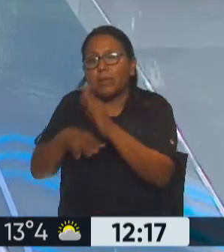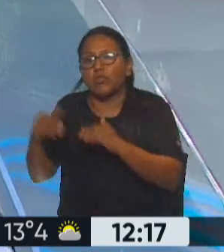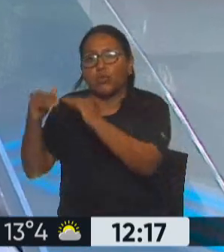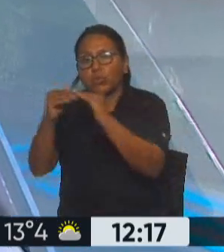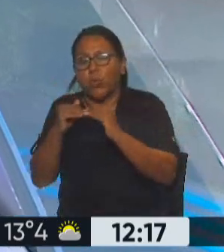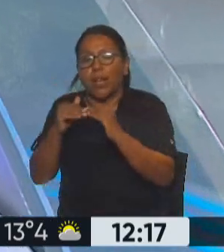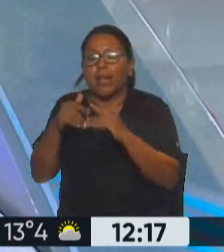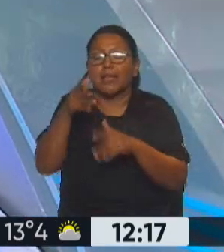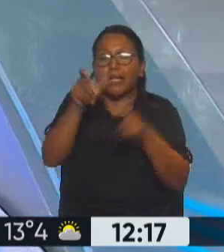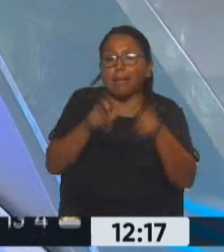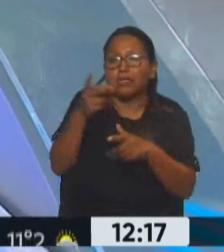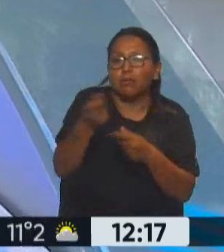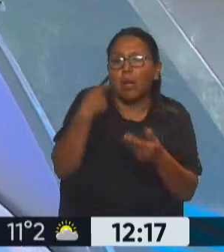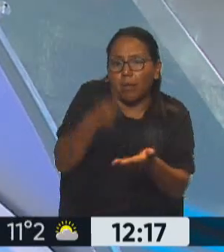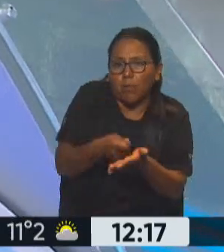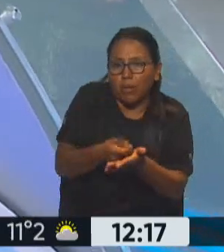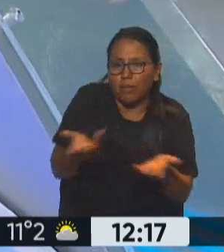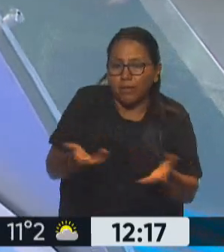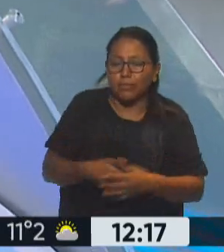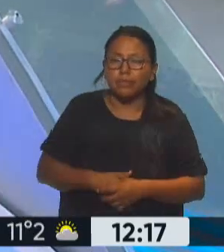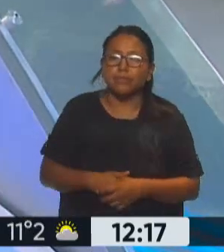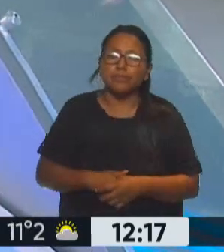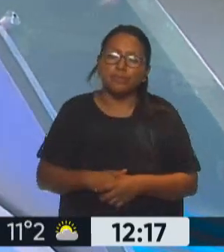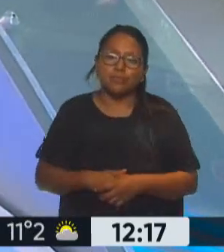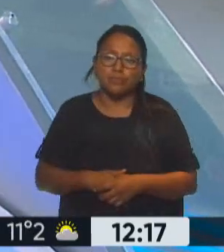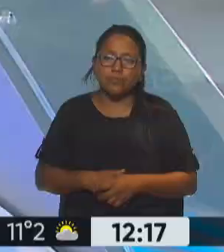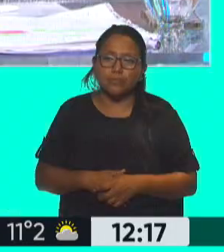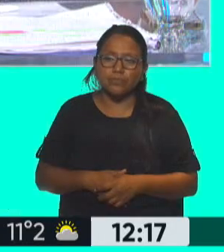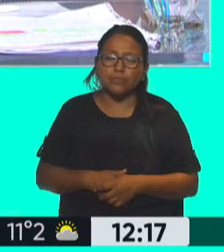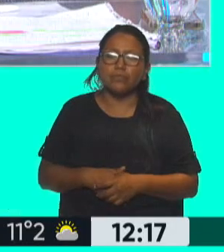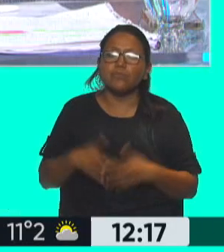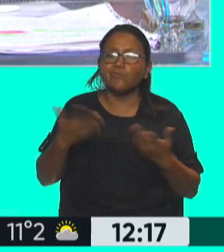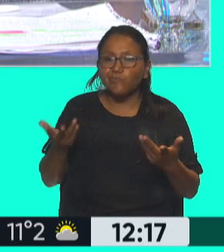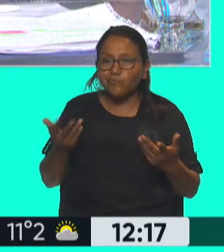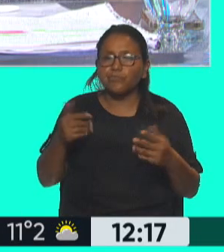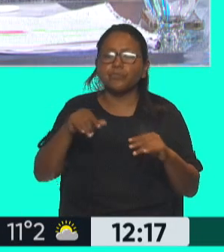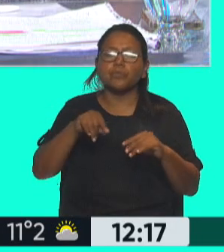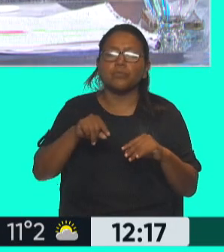el acceso que tiene la gente, ¿no? Para poder comprarlos? Bueno, hay un dato.